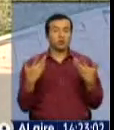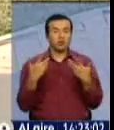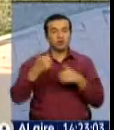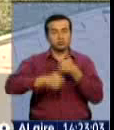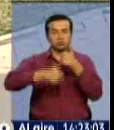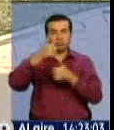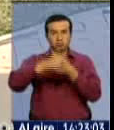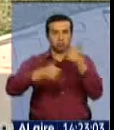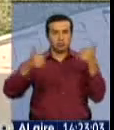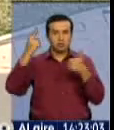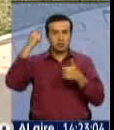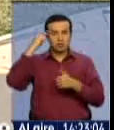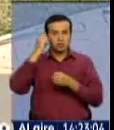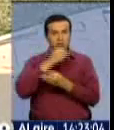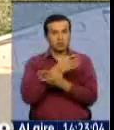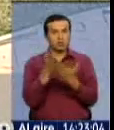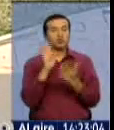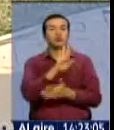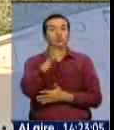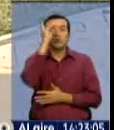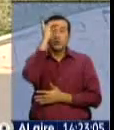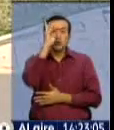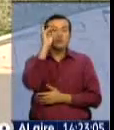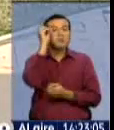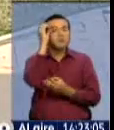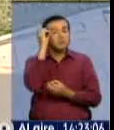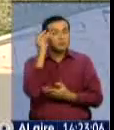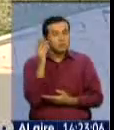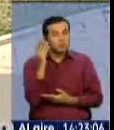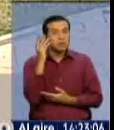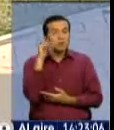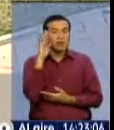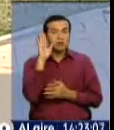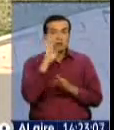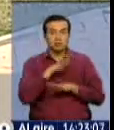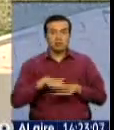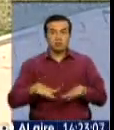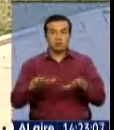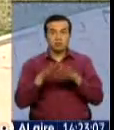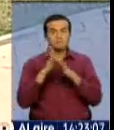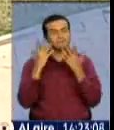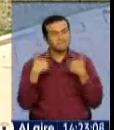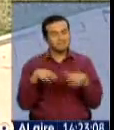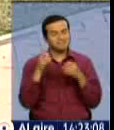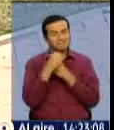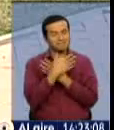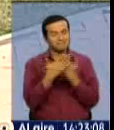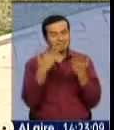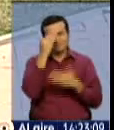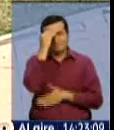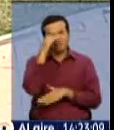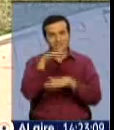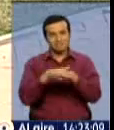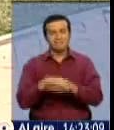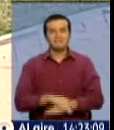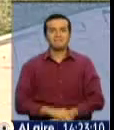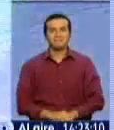las autoridades del Estado para que decidan su socialización o masificación. Hasta aquí nuestro reporte. Buenas